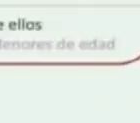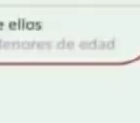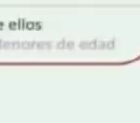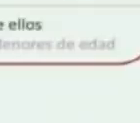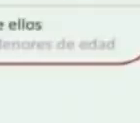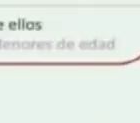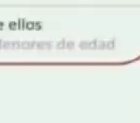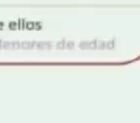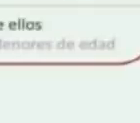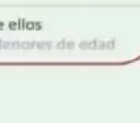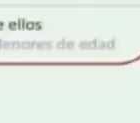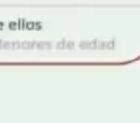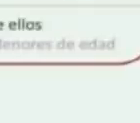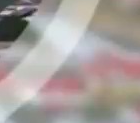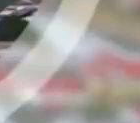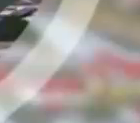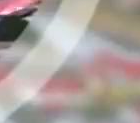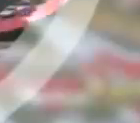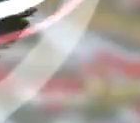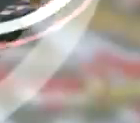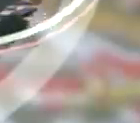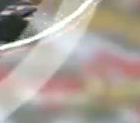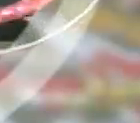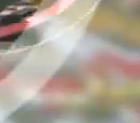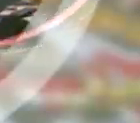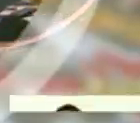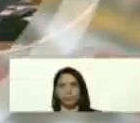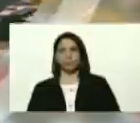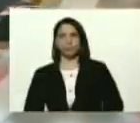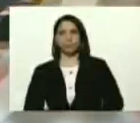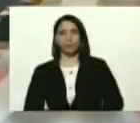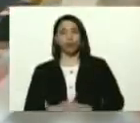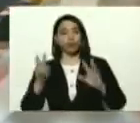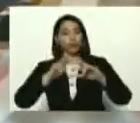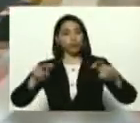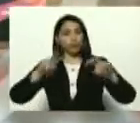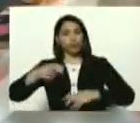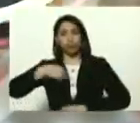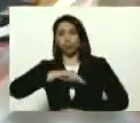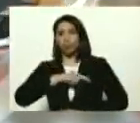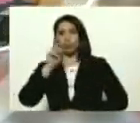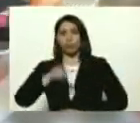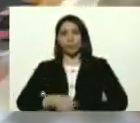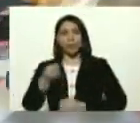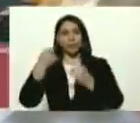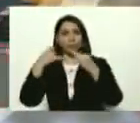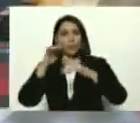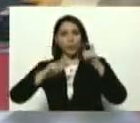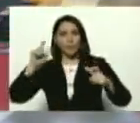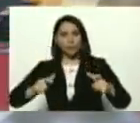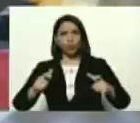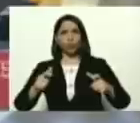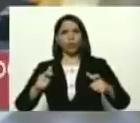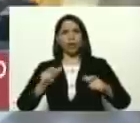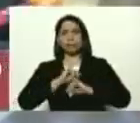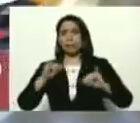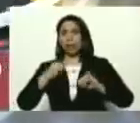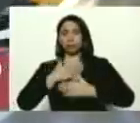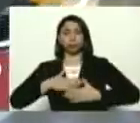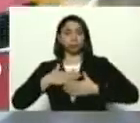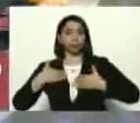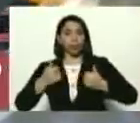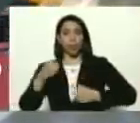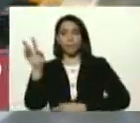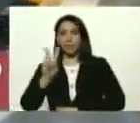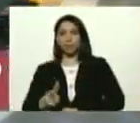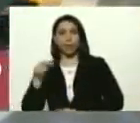estado revisando también el número de pacientes recuperados y el estado de nuestros pacientes. Venezuela